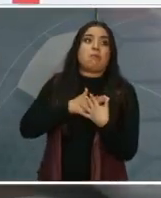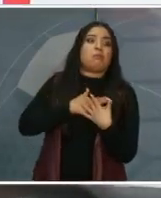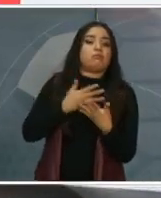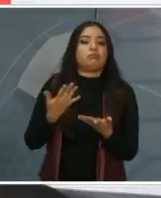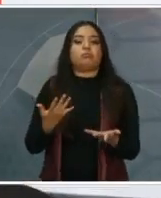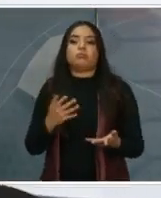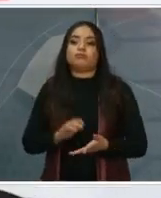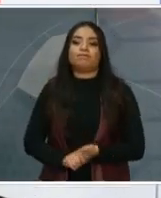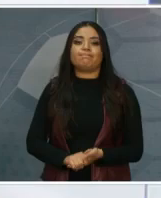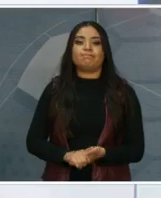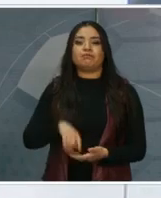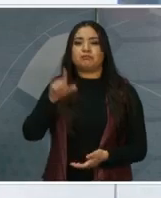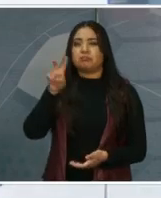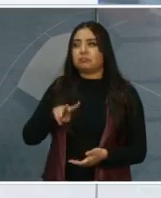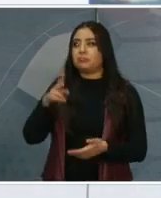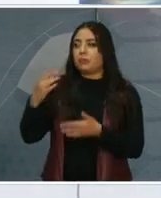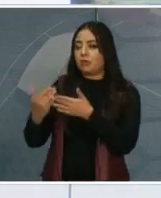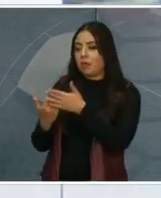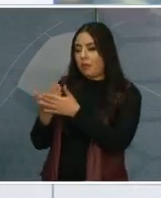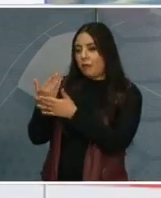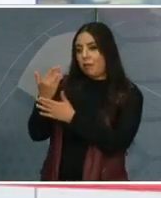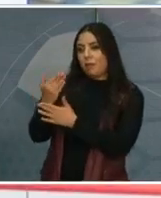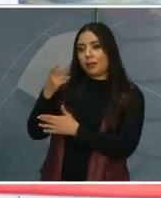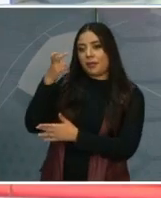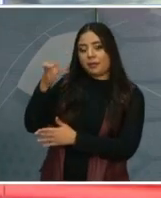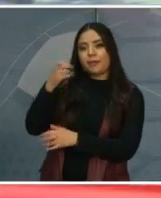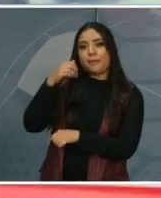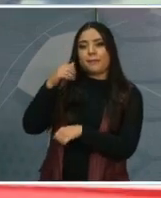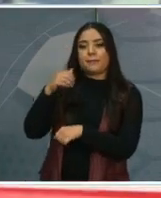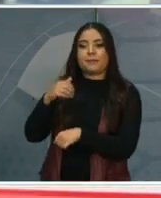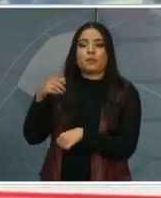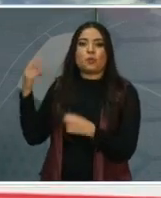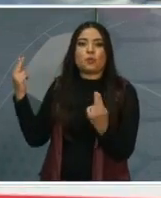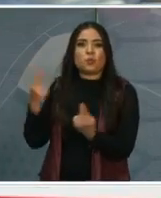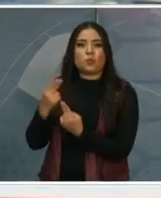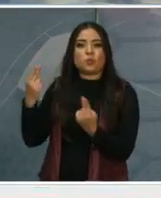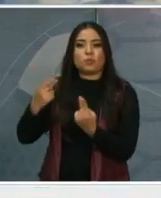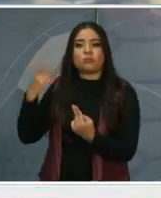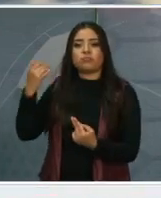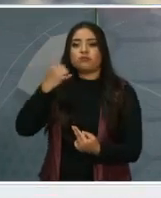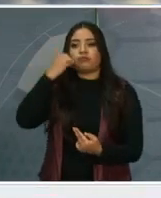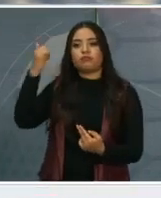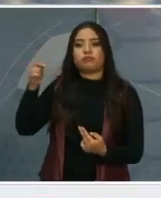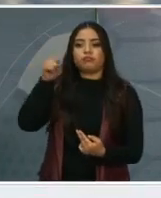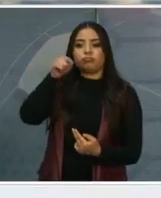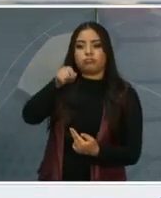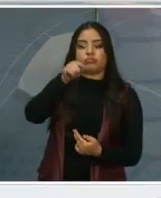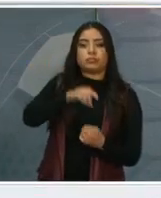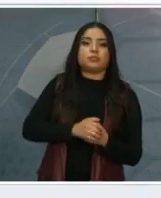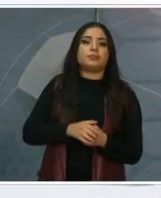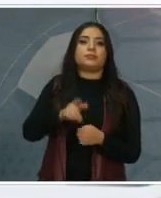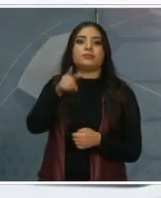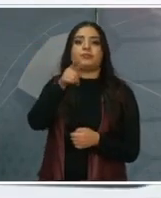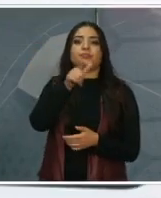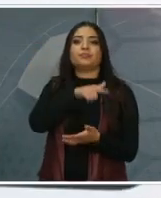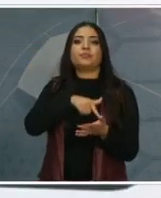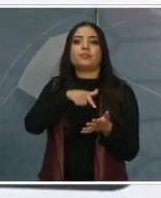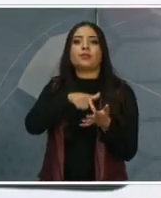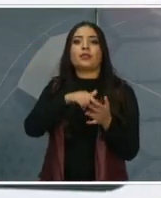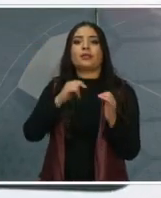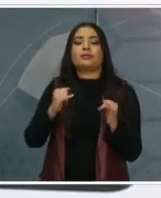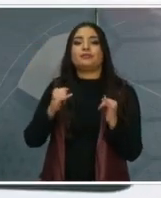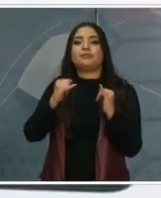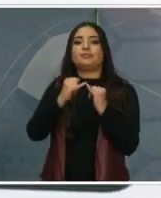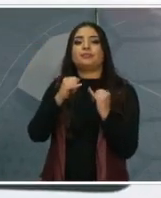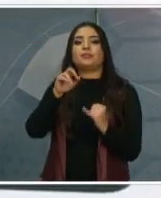temprano a los números de emergencia se reportó que en un centro de rehabilitación ubicado aquí en la colonia Hipódromo, pues habían encontrado